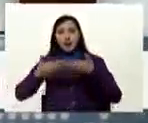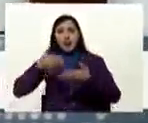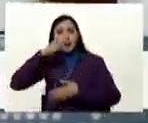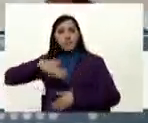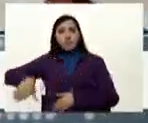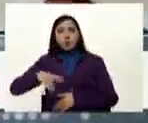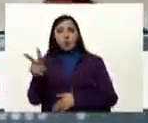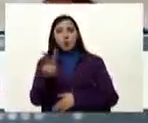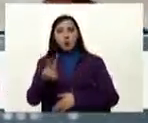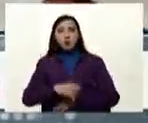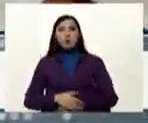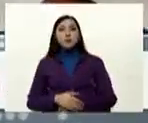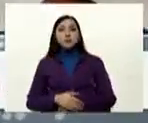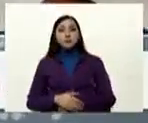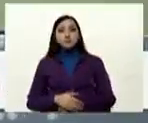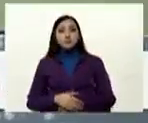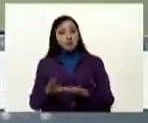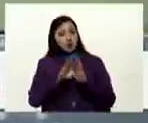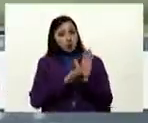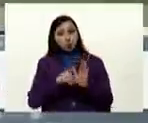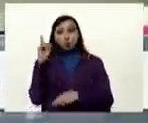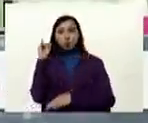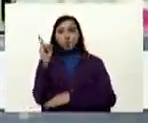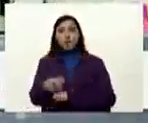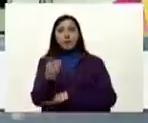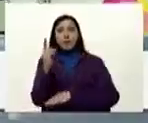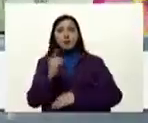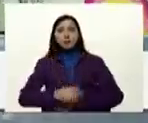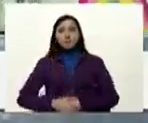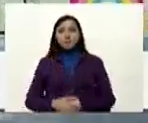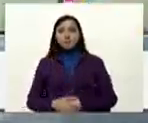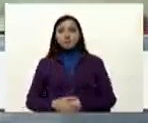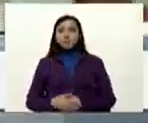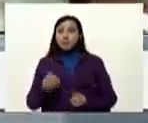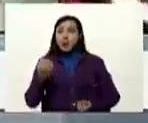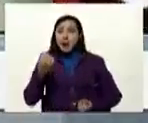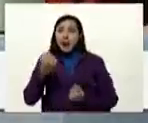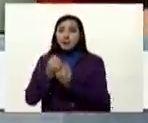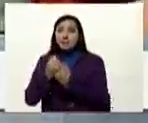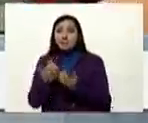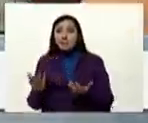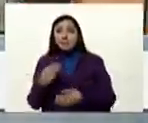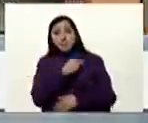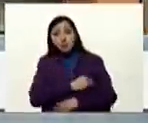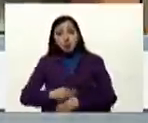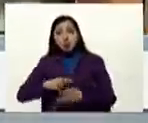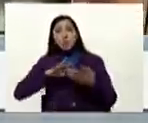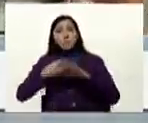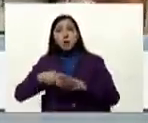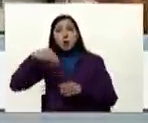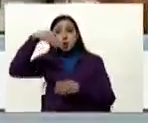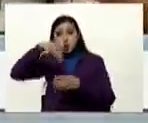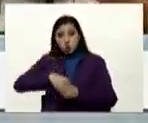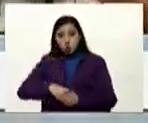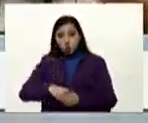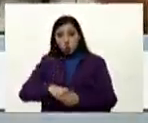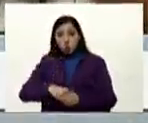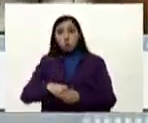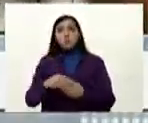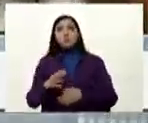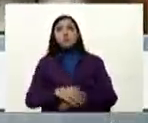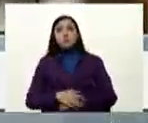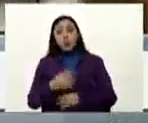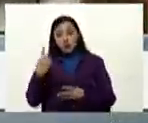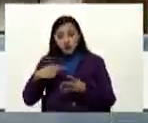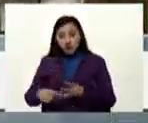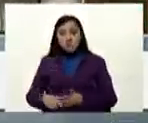de Venezuela, contenido en la Constitución. La base es la misión Barrio Adentro, la estructura, las áreas